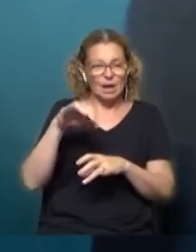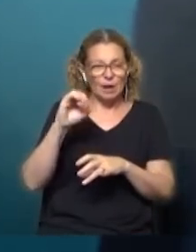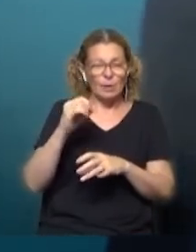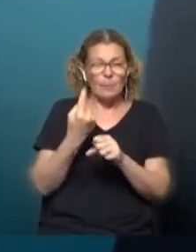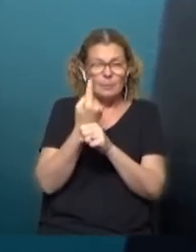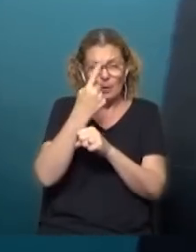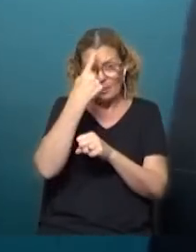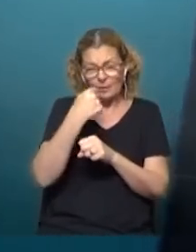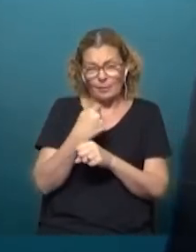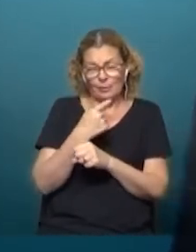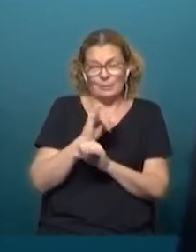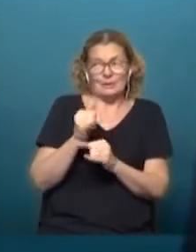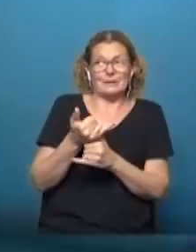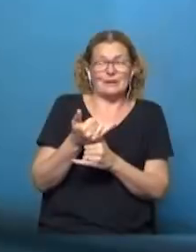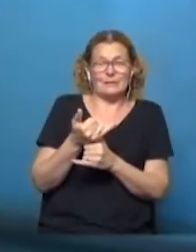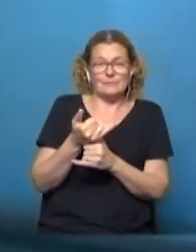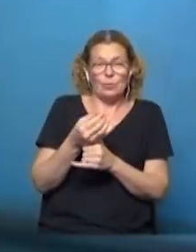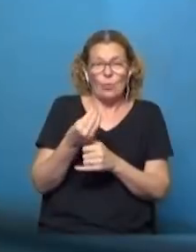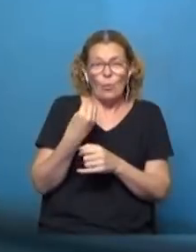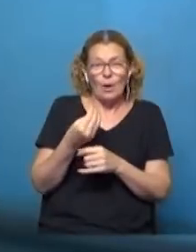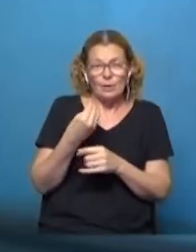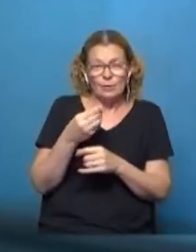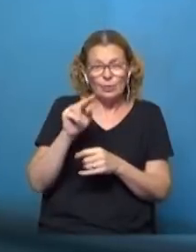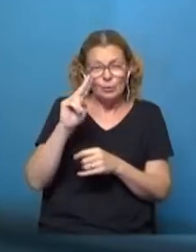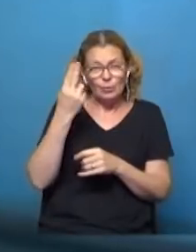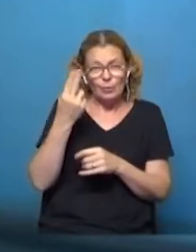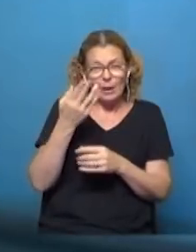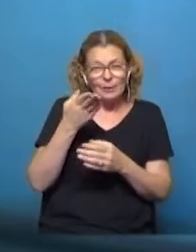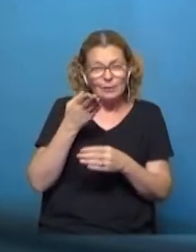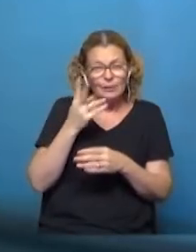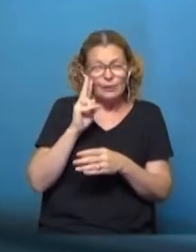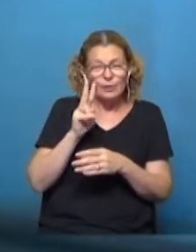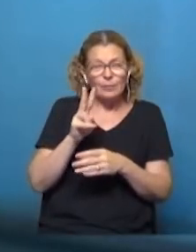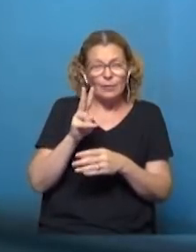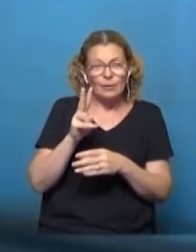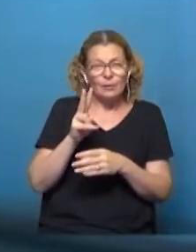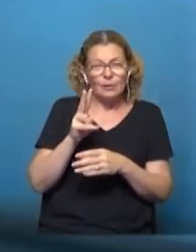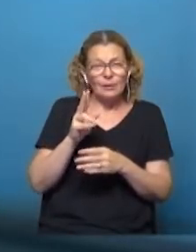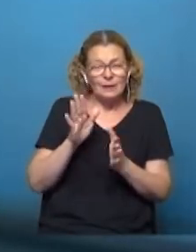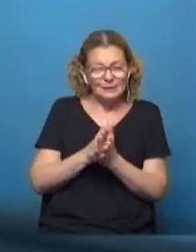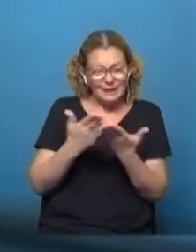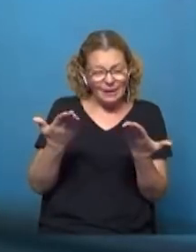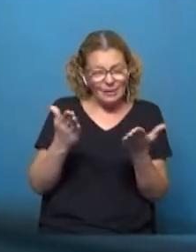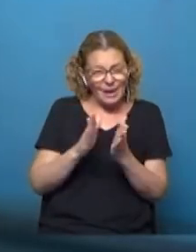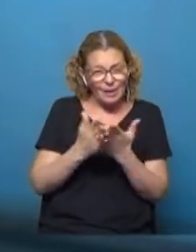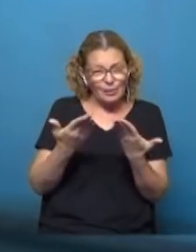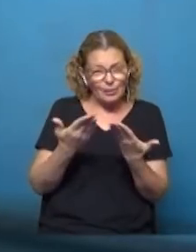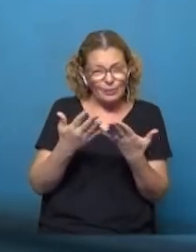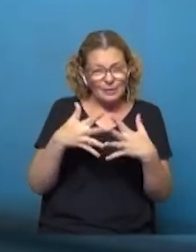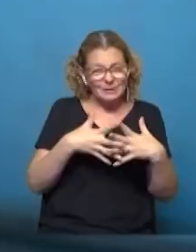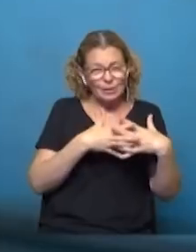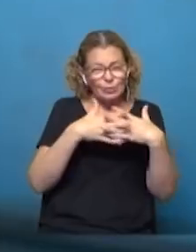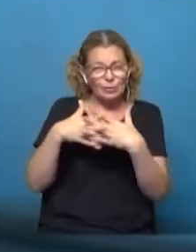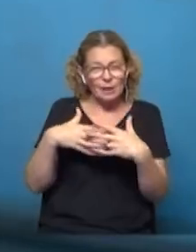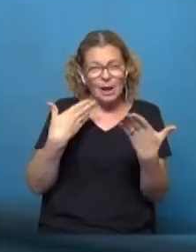pasaportes ya lo que es una imagen cuando nosotros en Uruguay salimos en el Wall Street journal